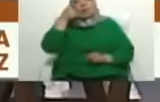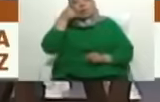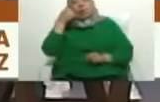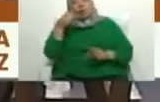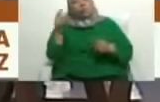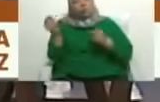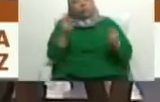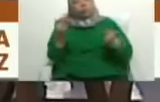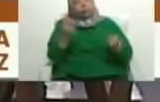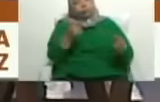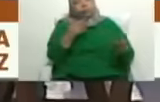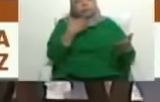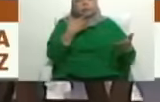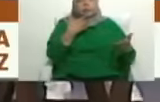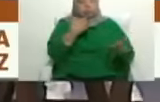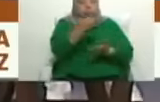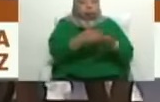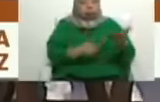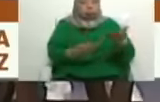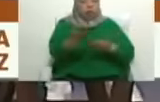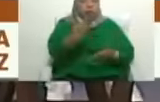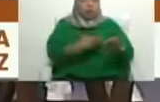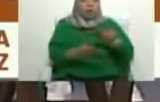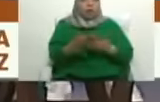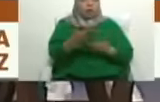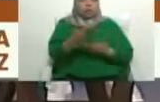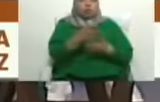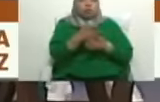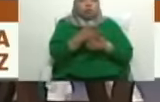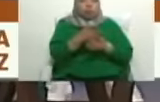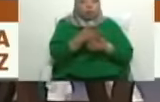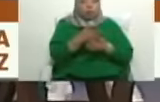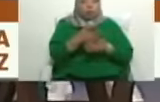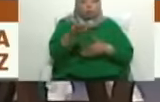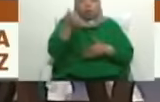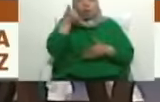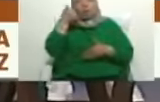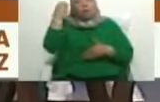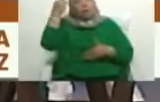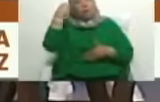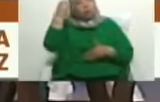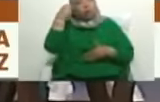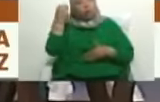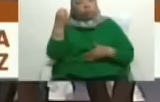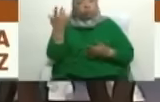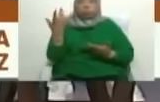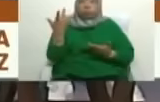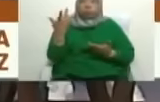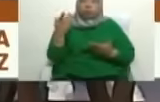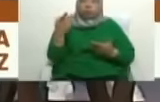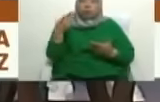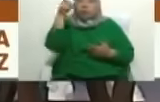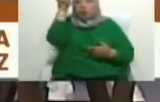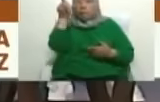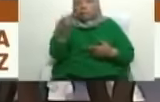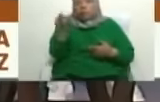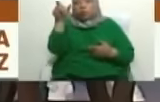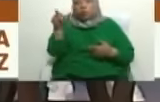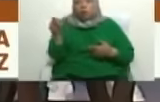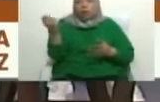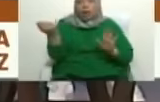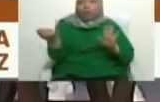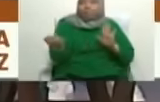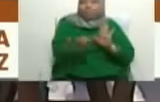muchísimo, de intercambio de conversaciones, de intercambio de opiniones entre estos terroristas, estos asesinos.